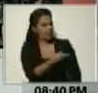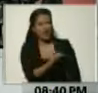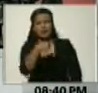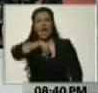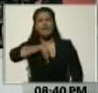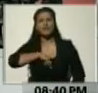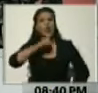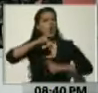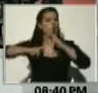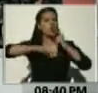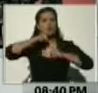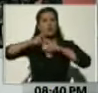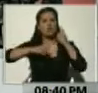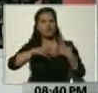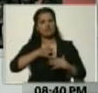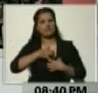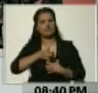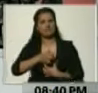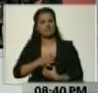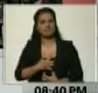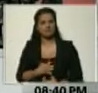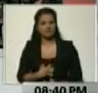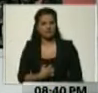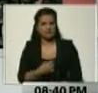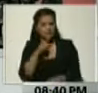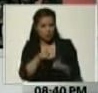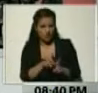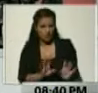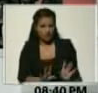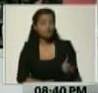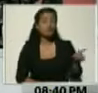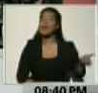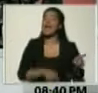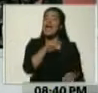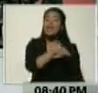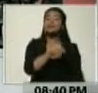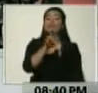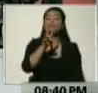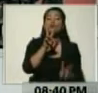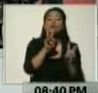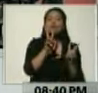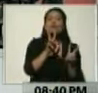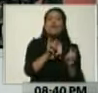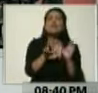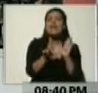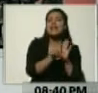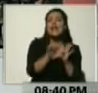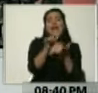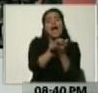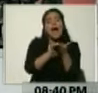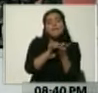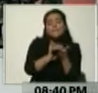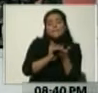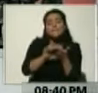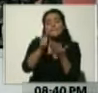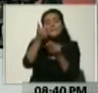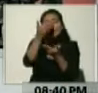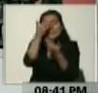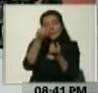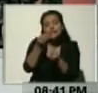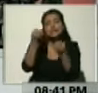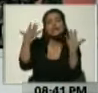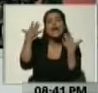la ley de amnistía. Así, voy a decir así porque ese es el nombre que ellos les pusieron, Amnistía y Reconciliación Nacional, pero es una ley